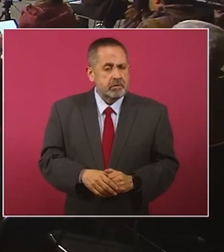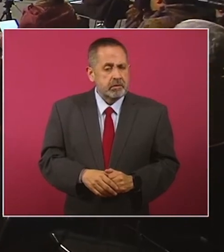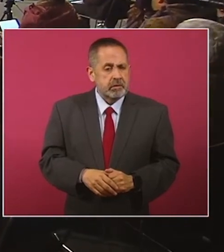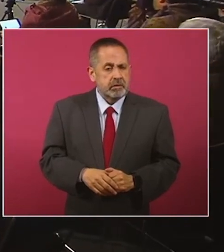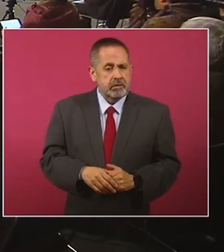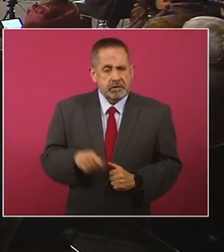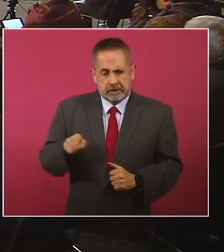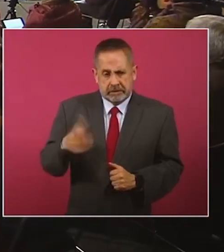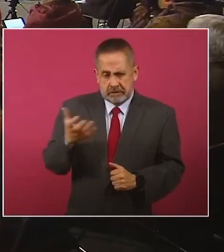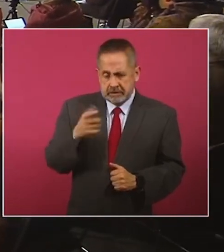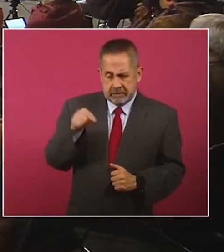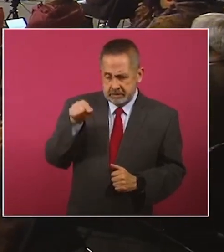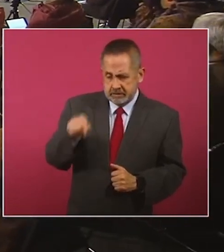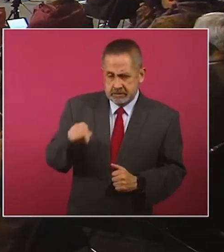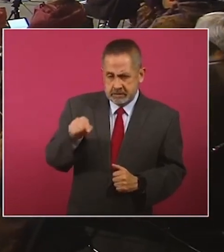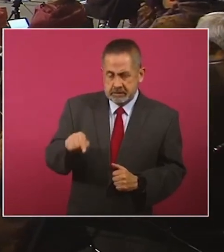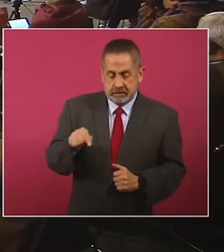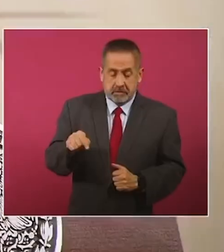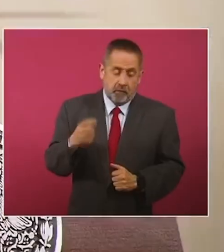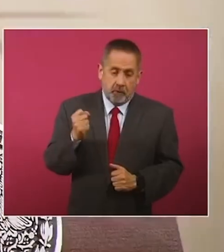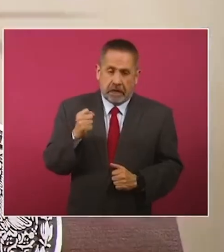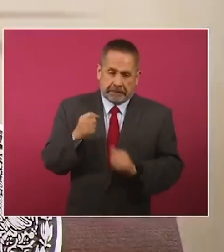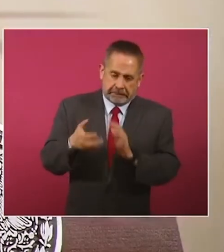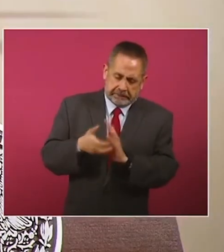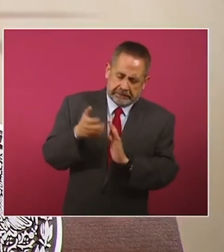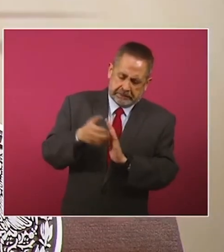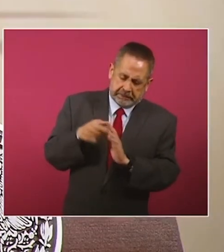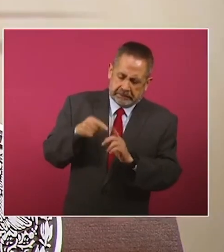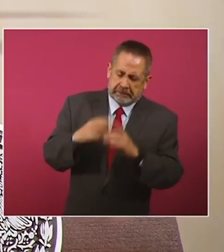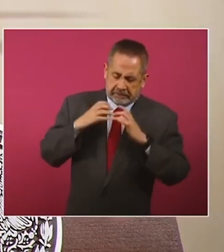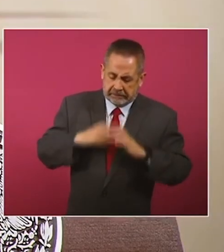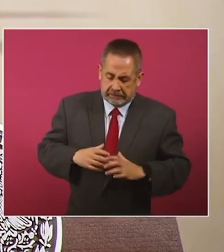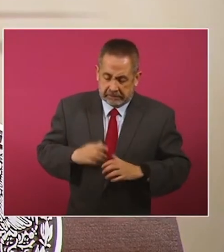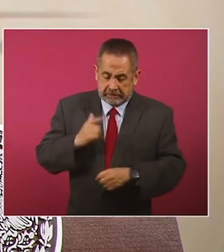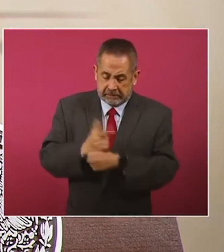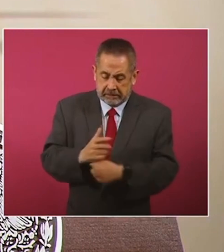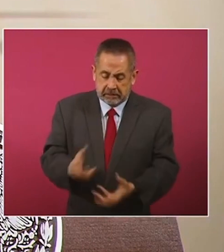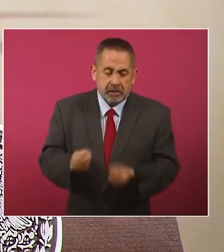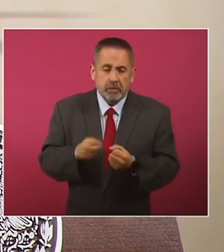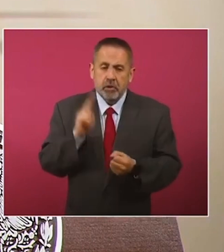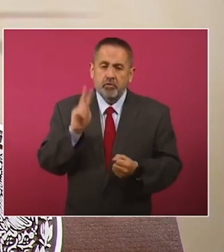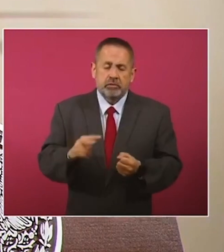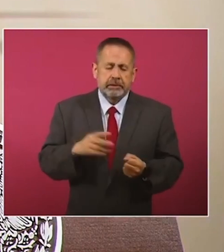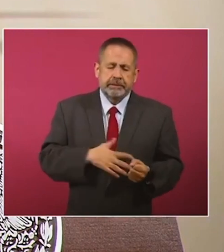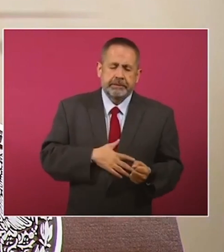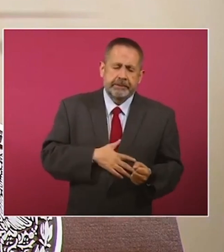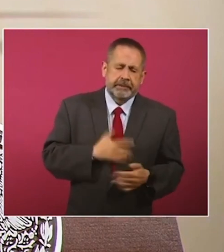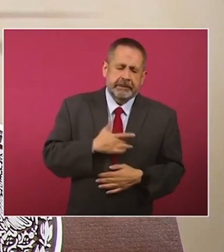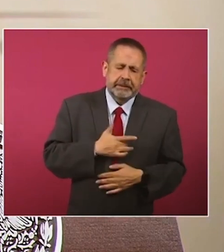muy intensa, pero al mismo tiempo muy humana,